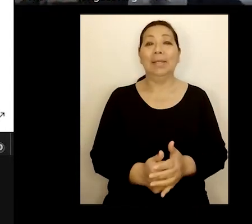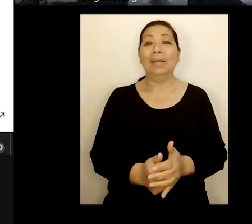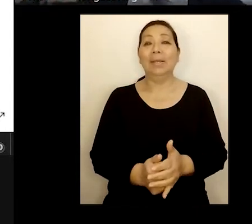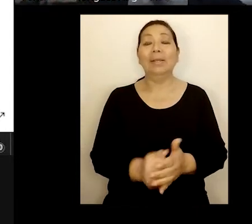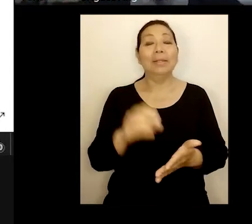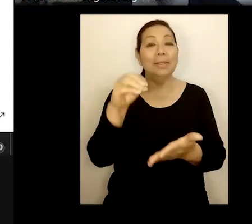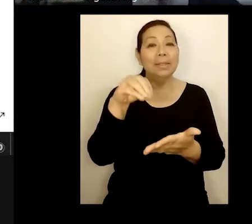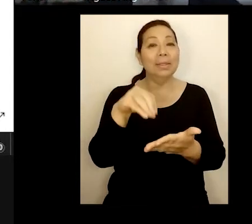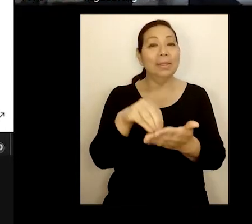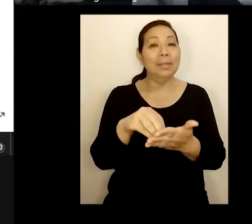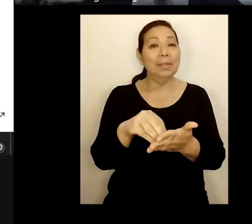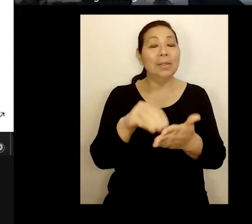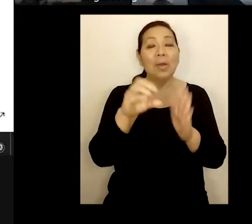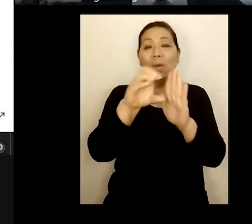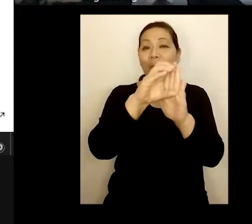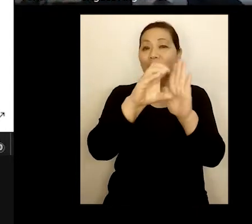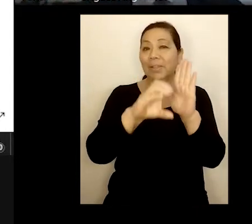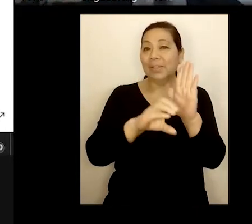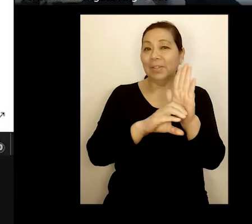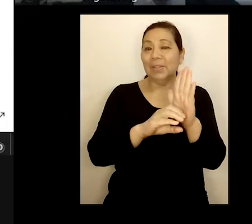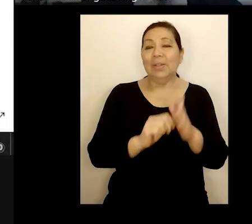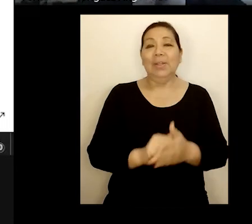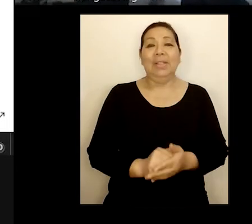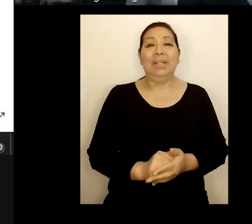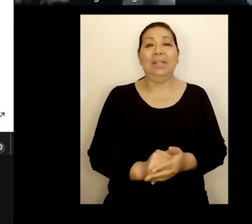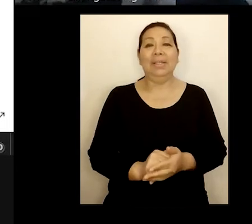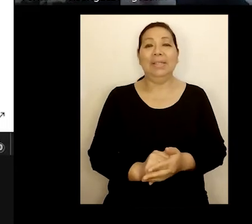nuestro planteamiento como agravio constitucional.